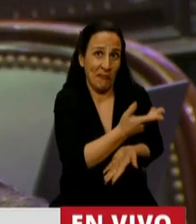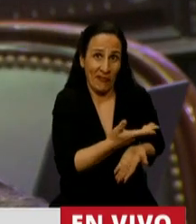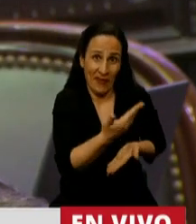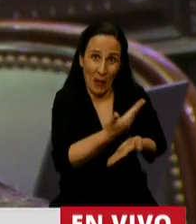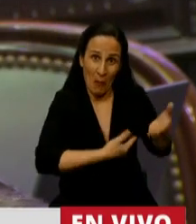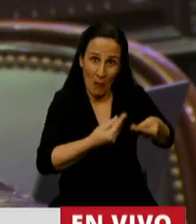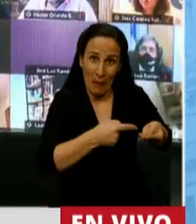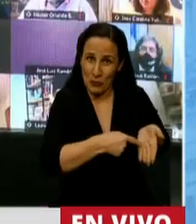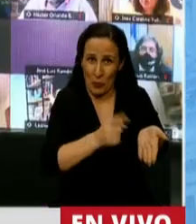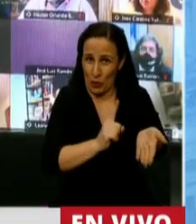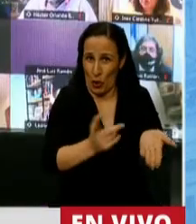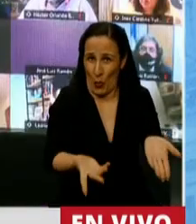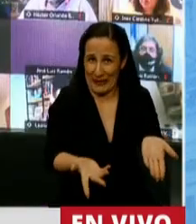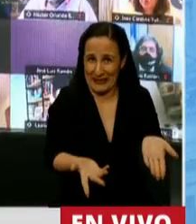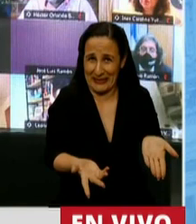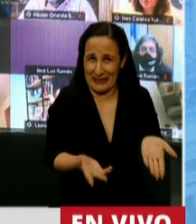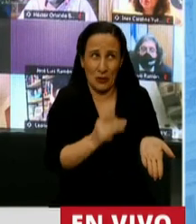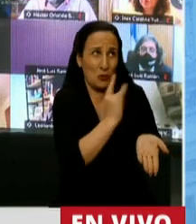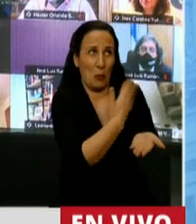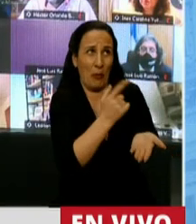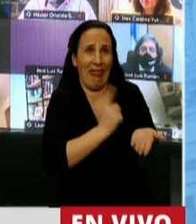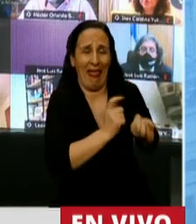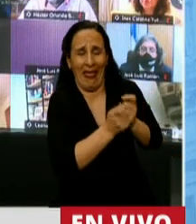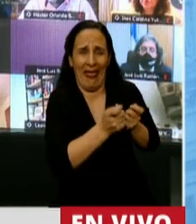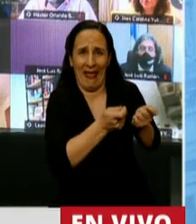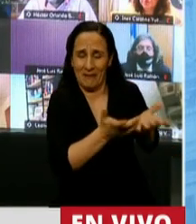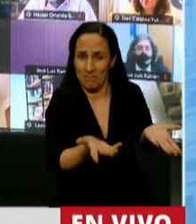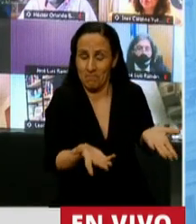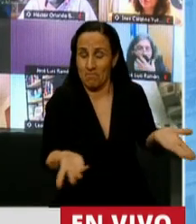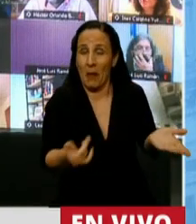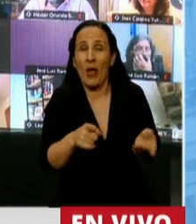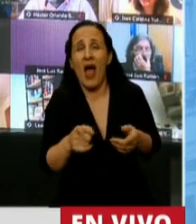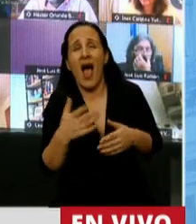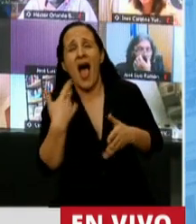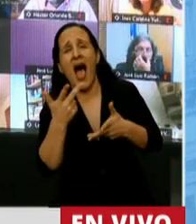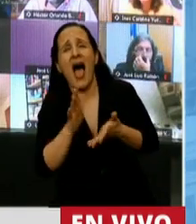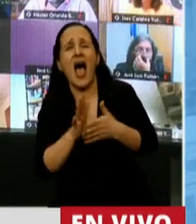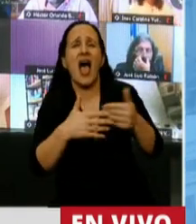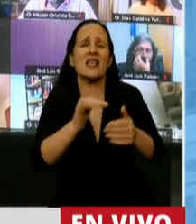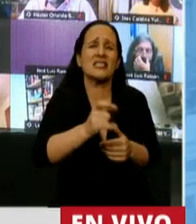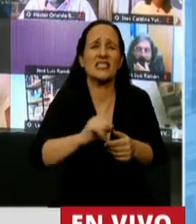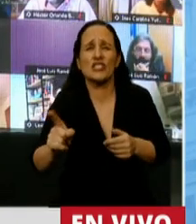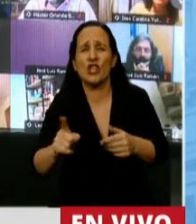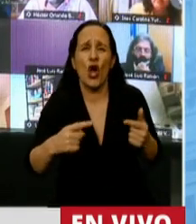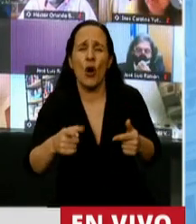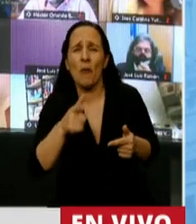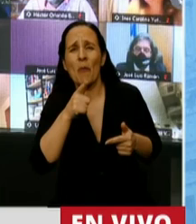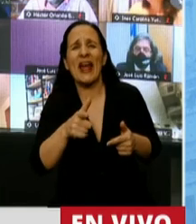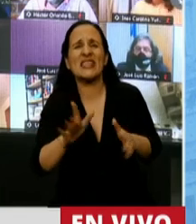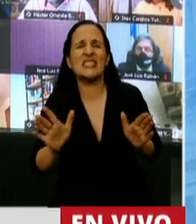de un presupuesto pero estar discutiendo tal o cual obra es como discutir el color del camarote